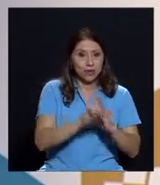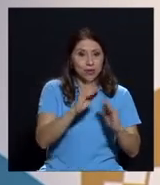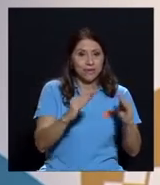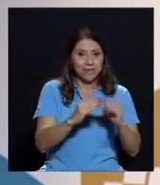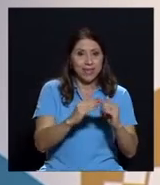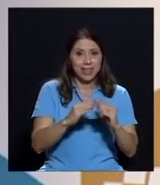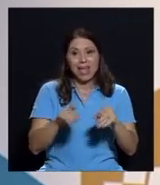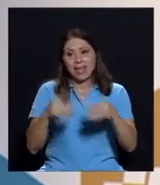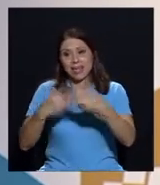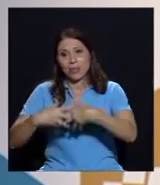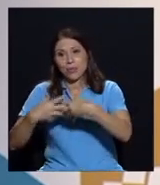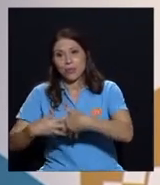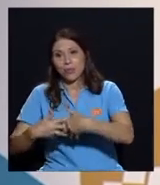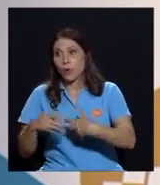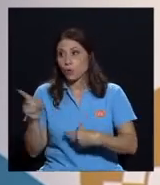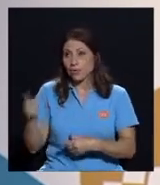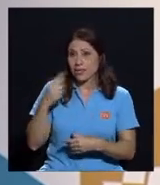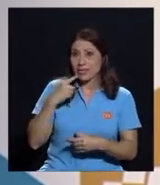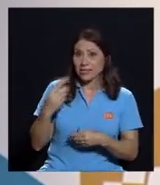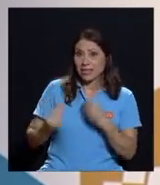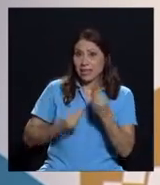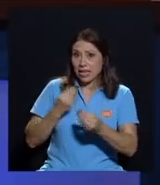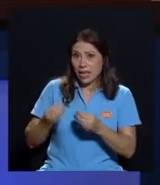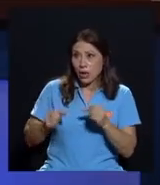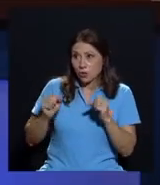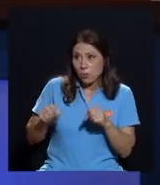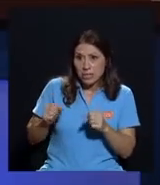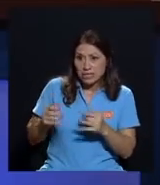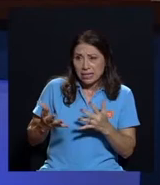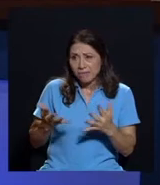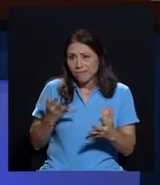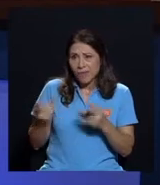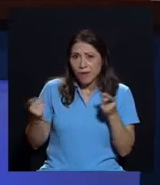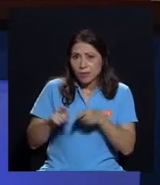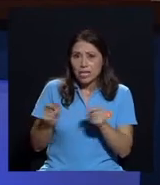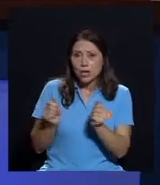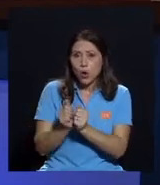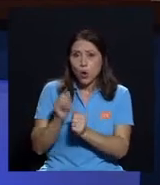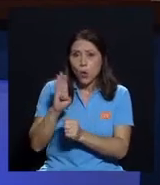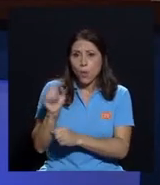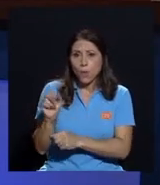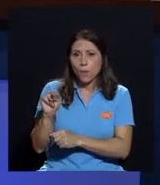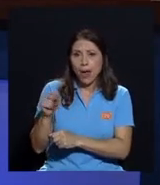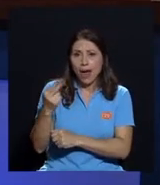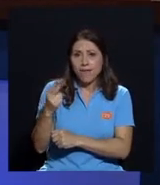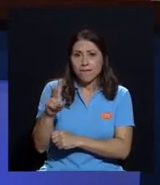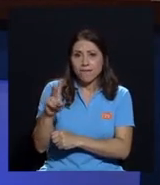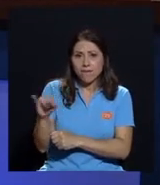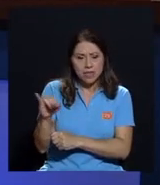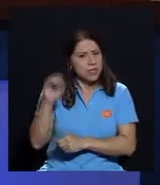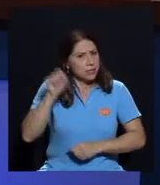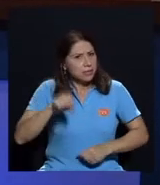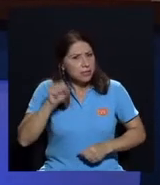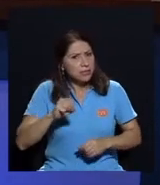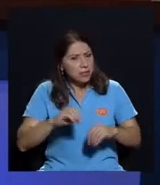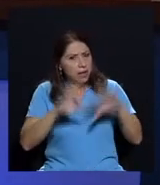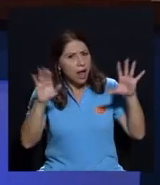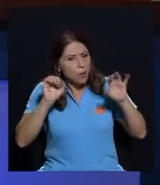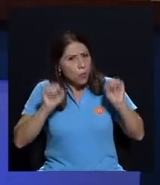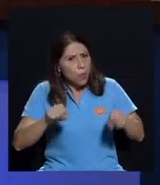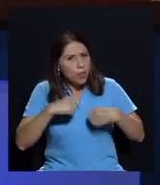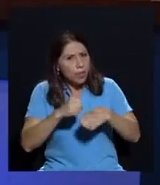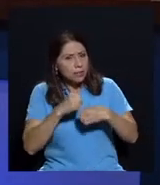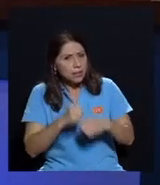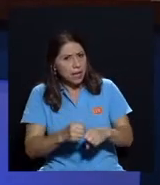escéptico en materia el bambi por supuesto que puede ser escéptico todos los costarricenses tienen derecho a ser escéptico en estas materias cuál es la